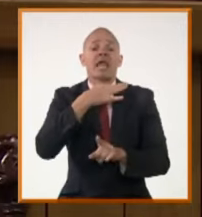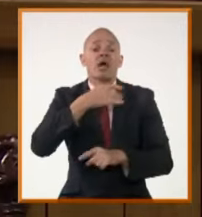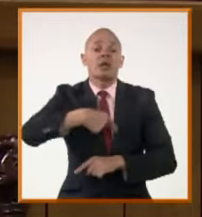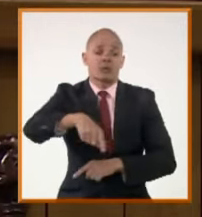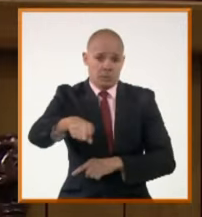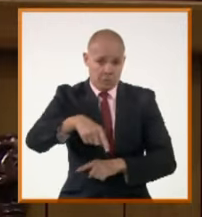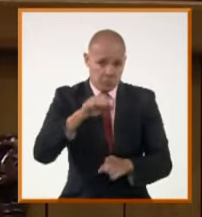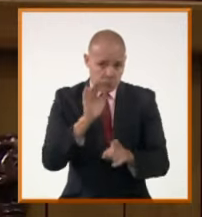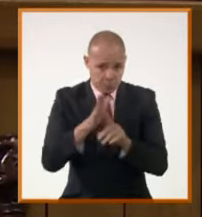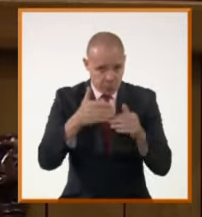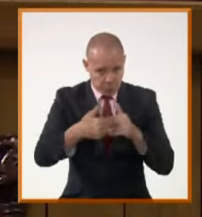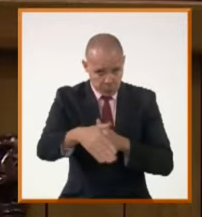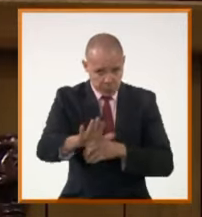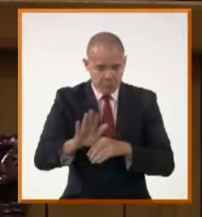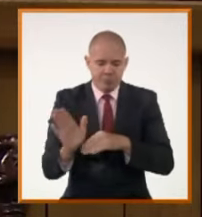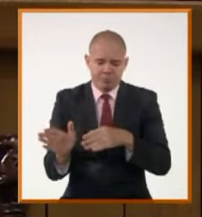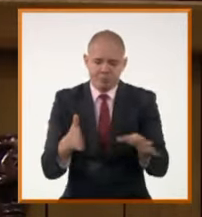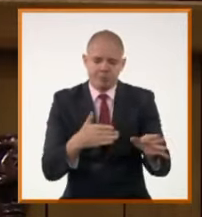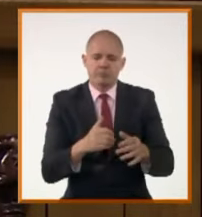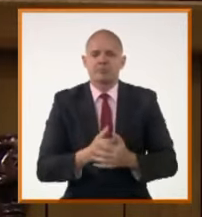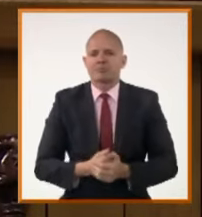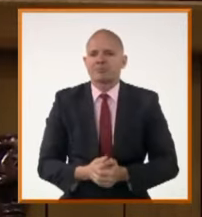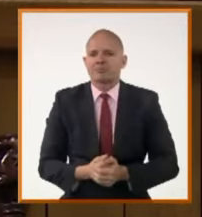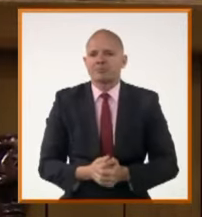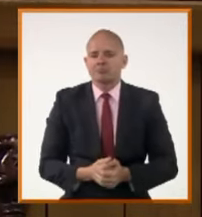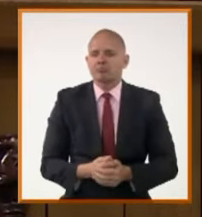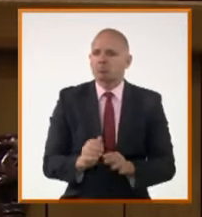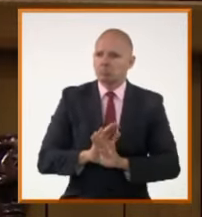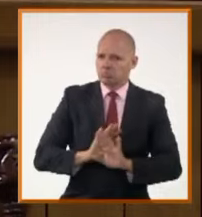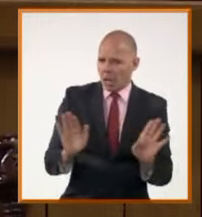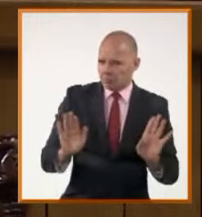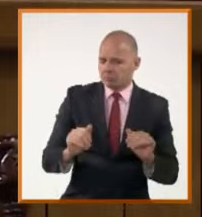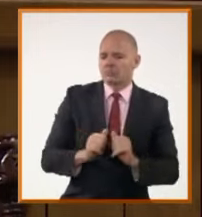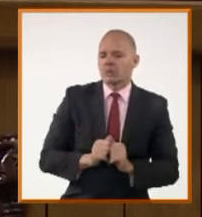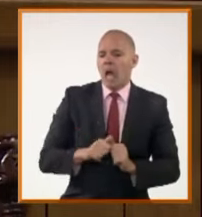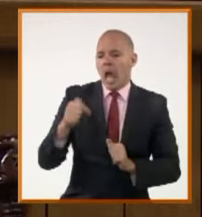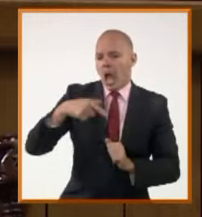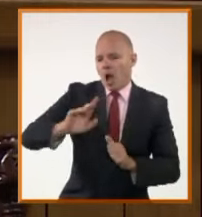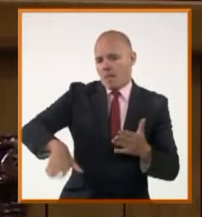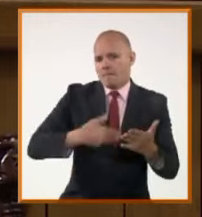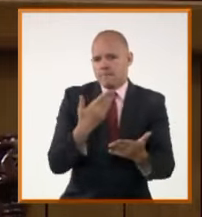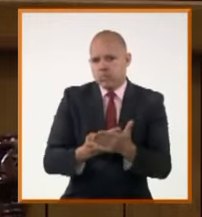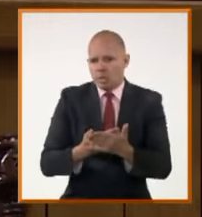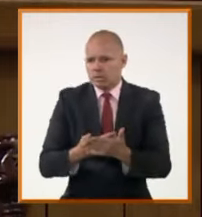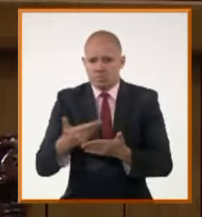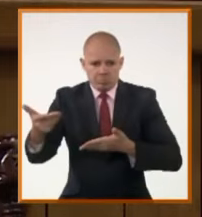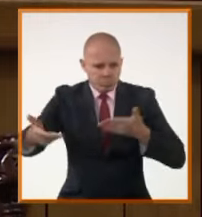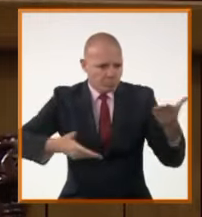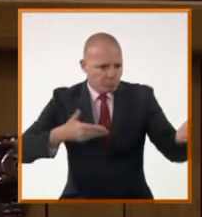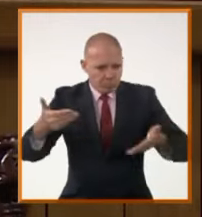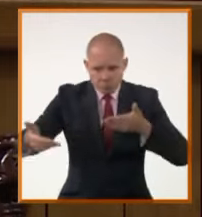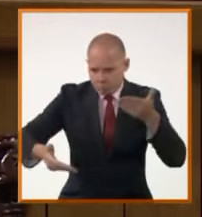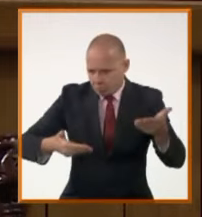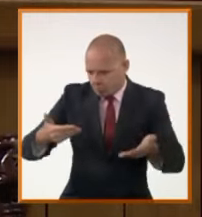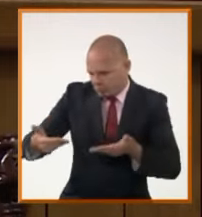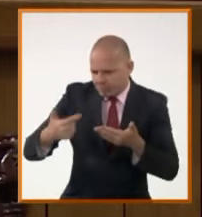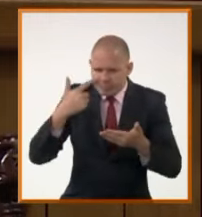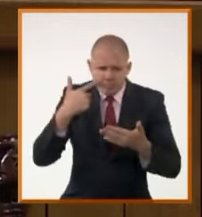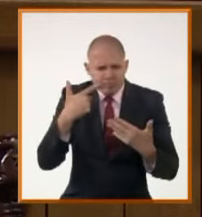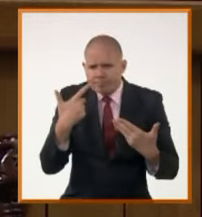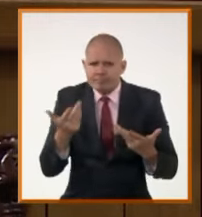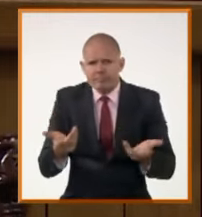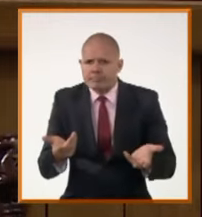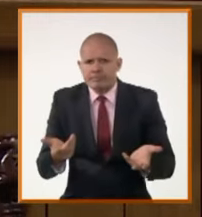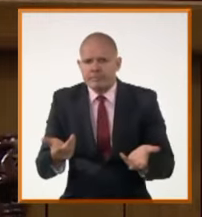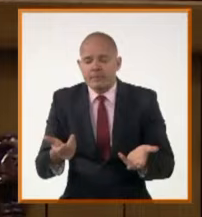nosotros estamos haciendo un análisis, hay varias propuestas, las vamos a estar discutiendo, implementando con relación a